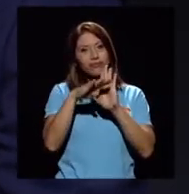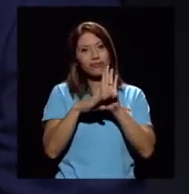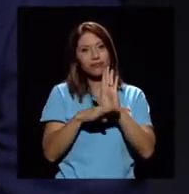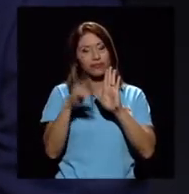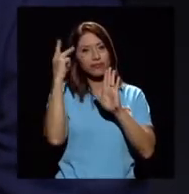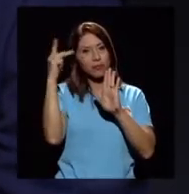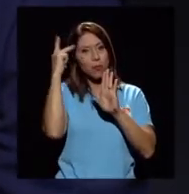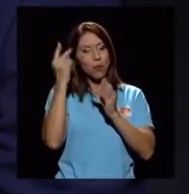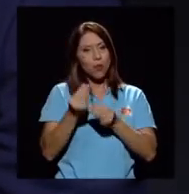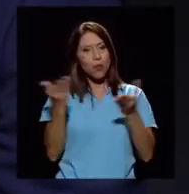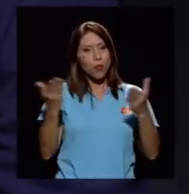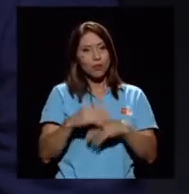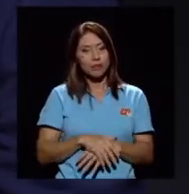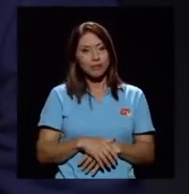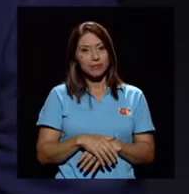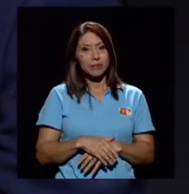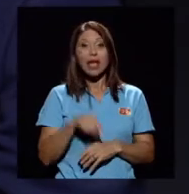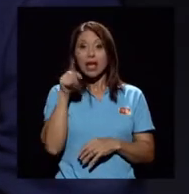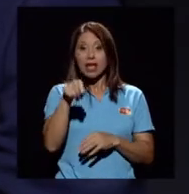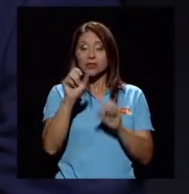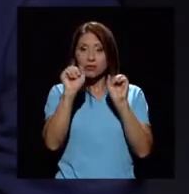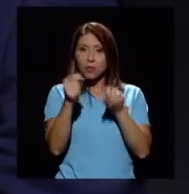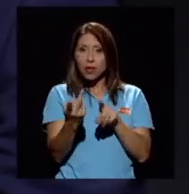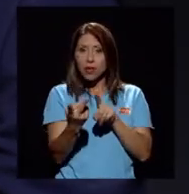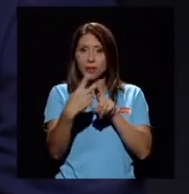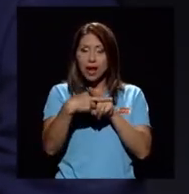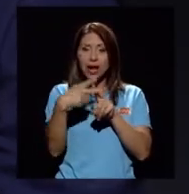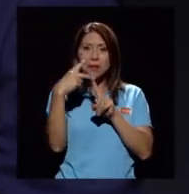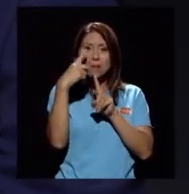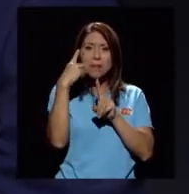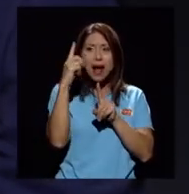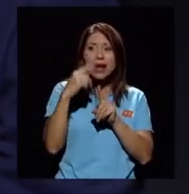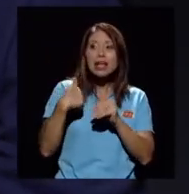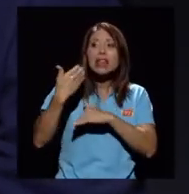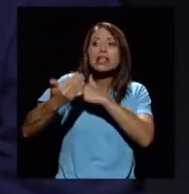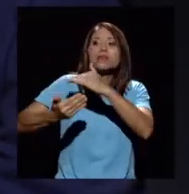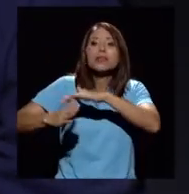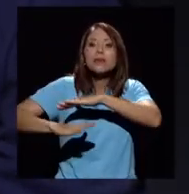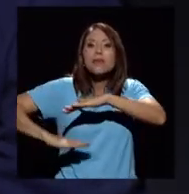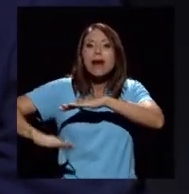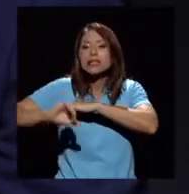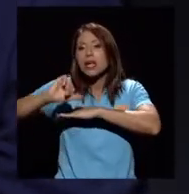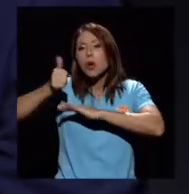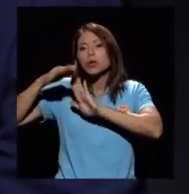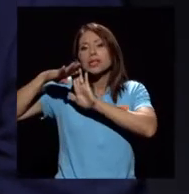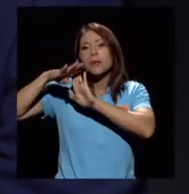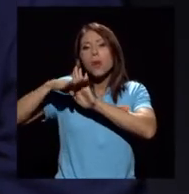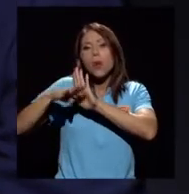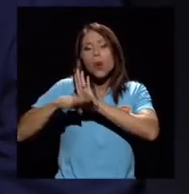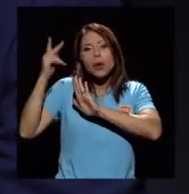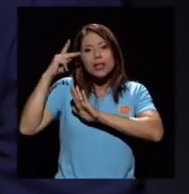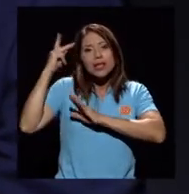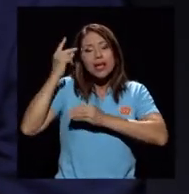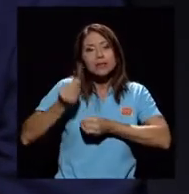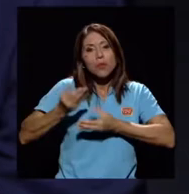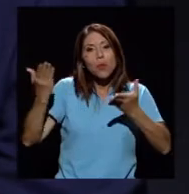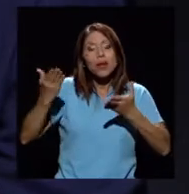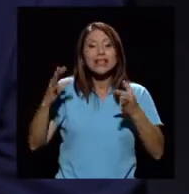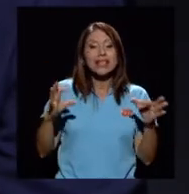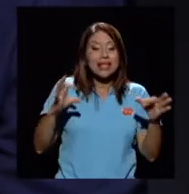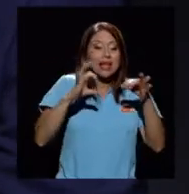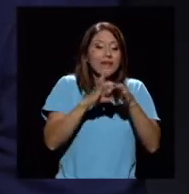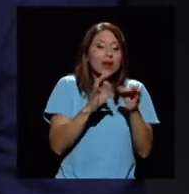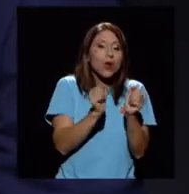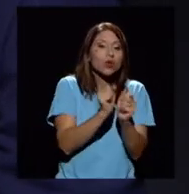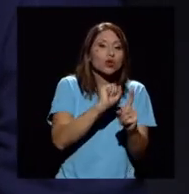esto se puede aplicar para otro montón de políticas públicas que tienen que ver con el sector social, pueden tener que ver con el sector